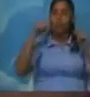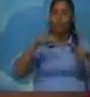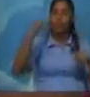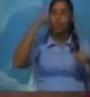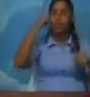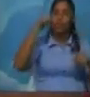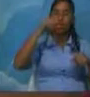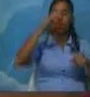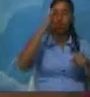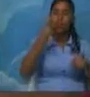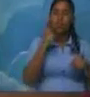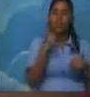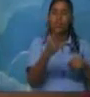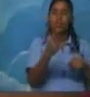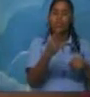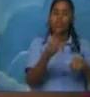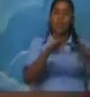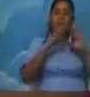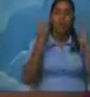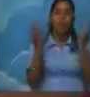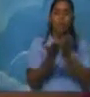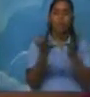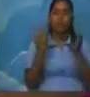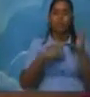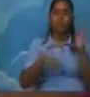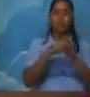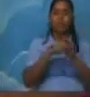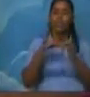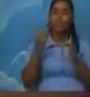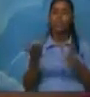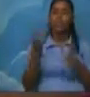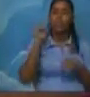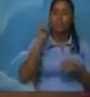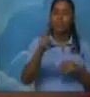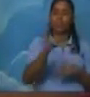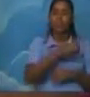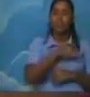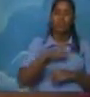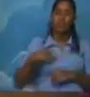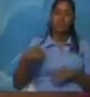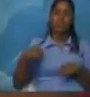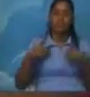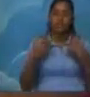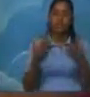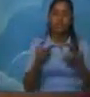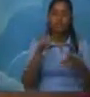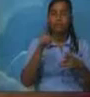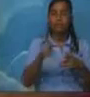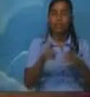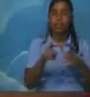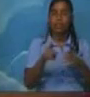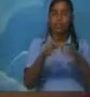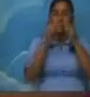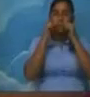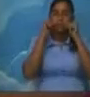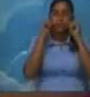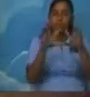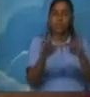día Dios le dice al mundo entero que también quiere darle esas